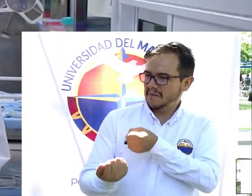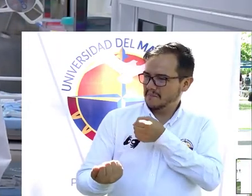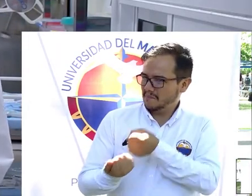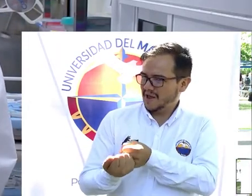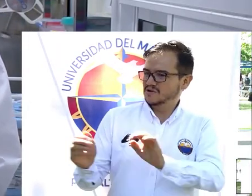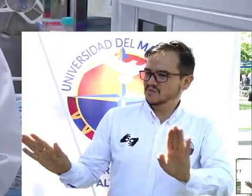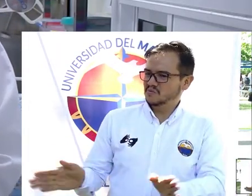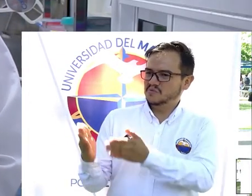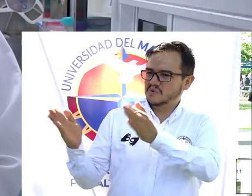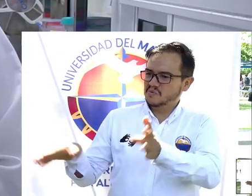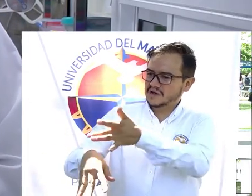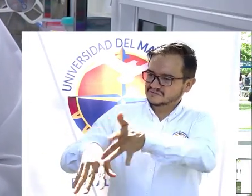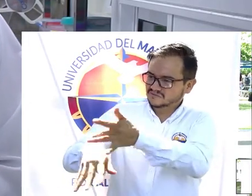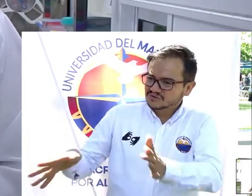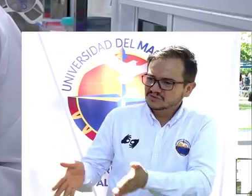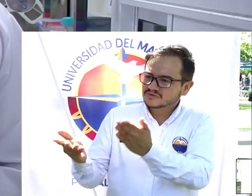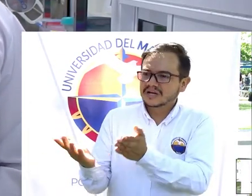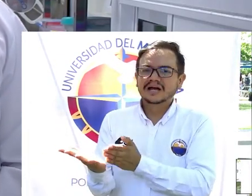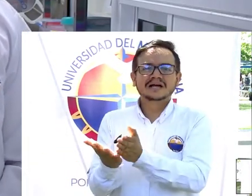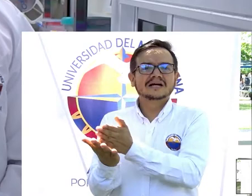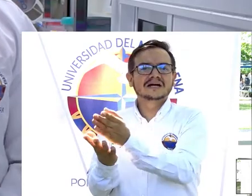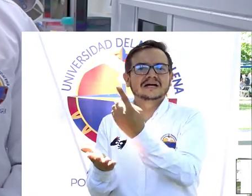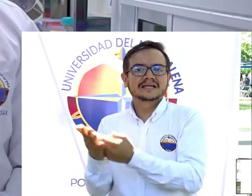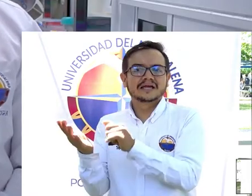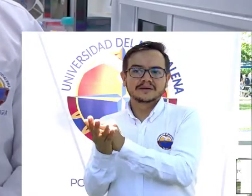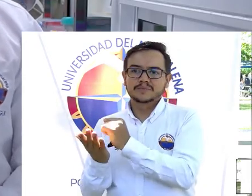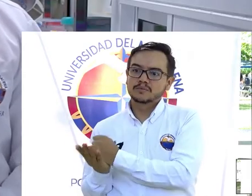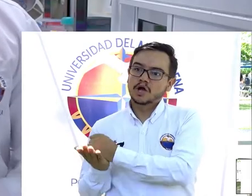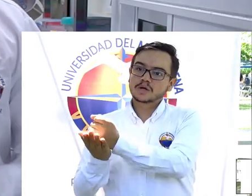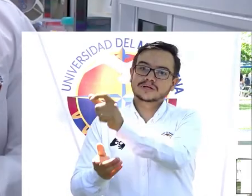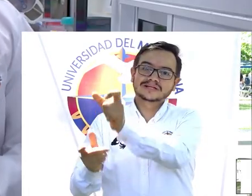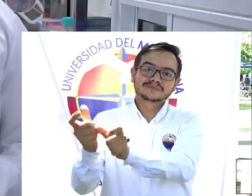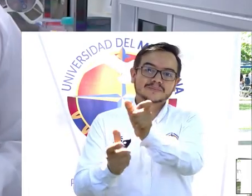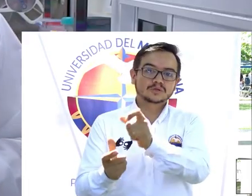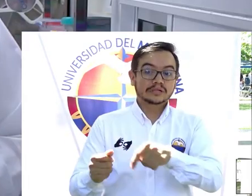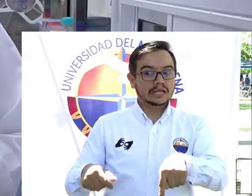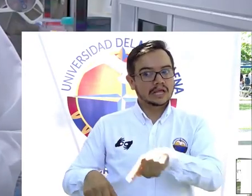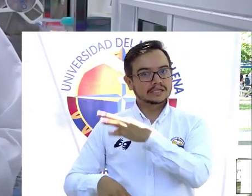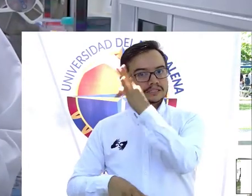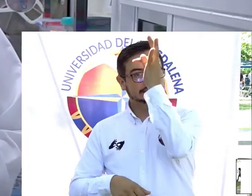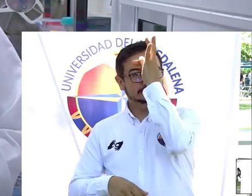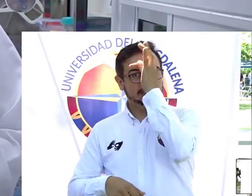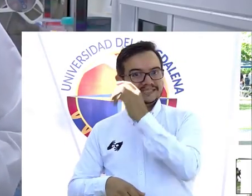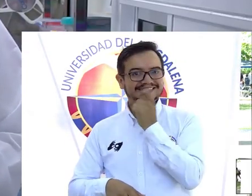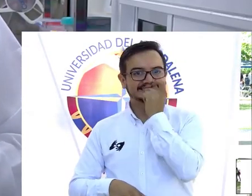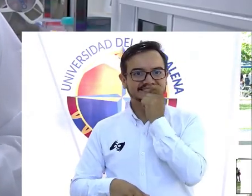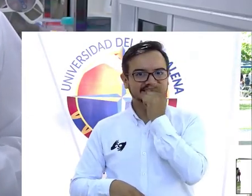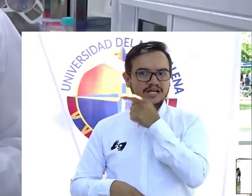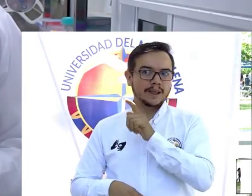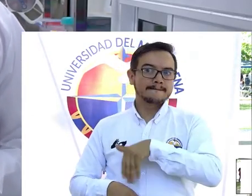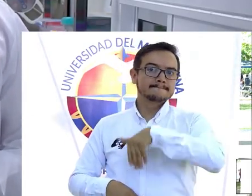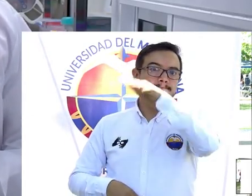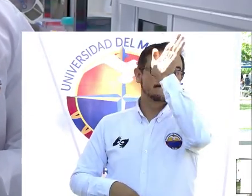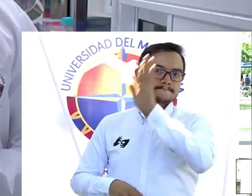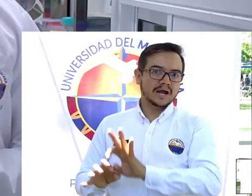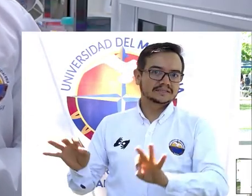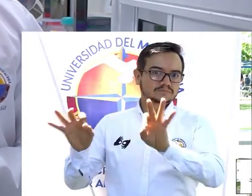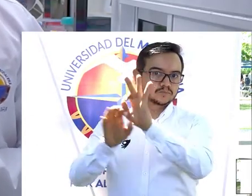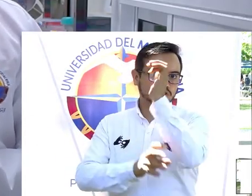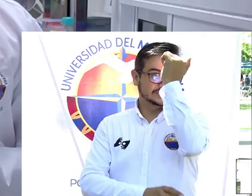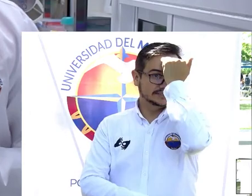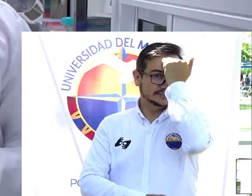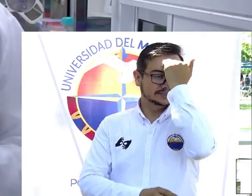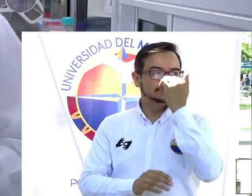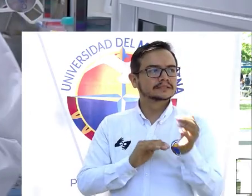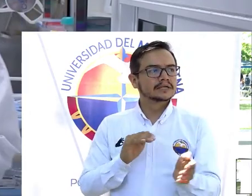los escenarios docente-servicio, siendo la clínica odontológica uno de los más importantes. En